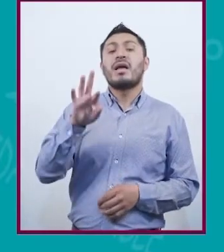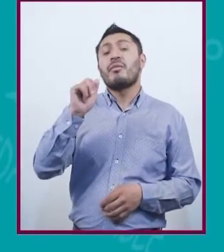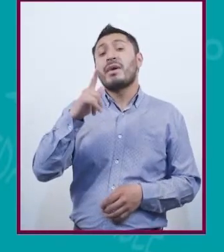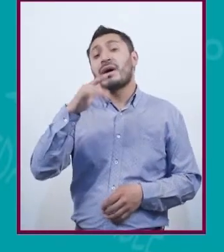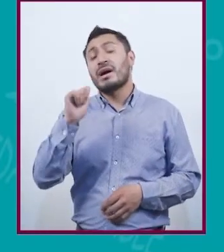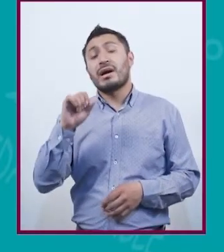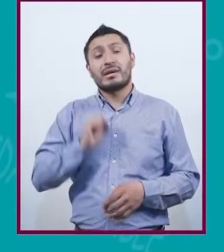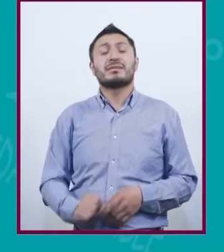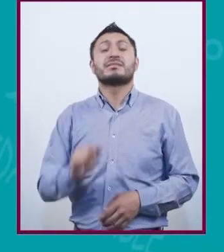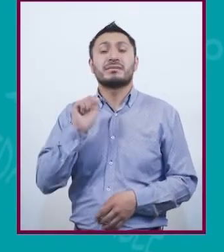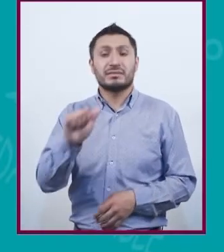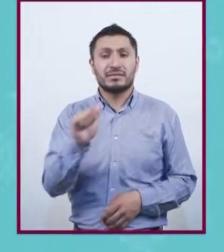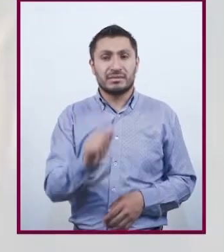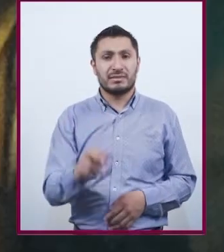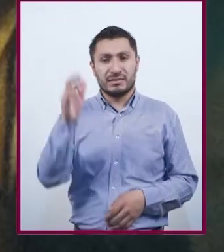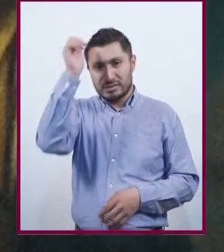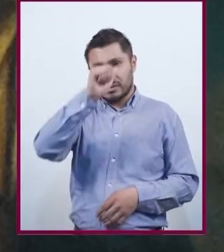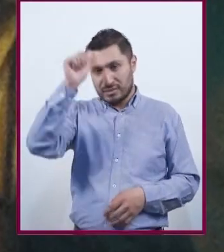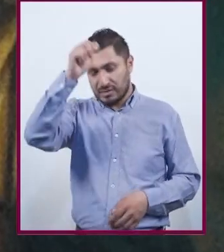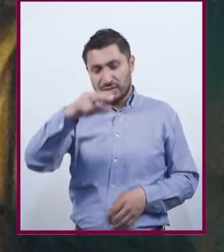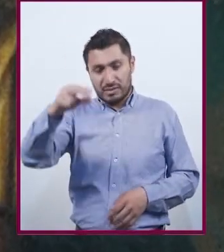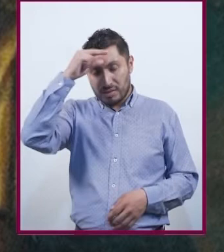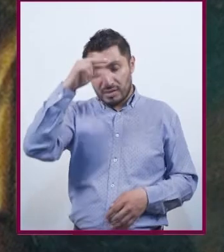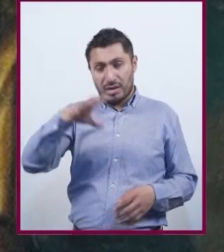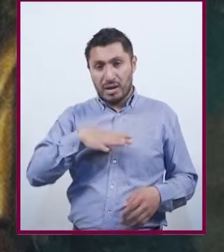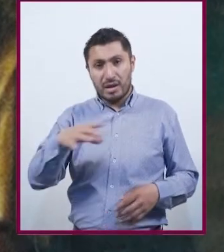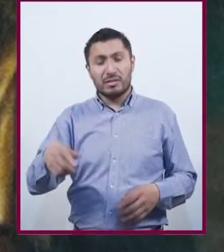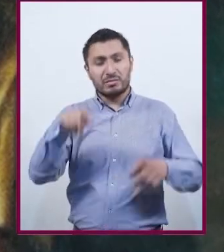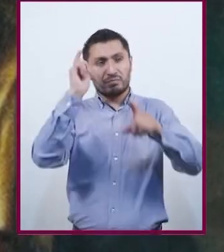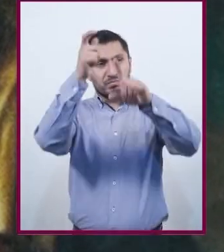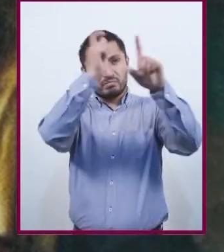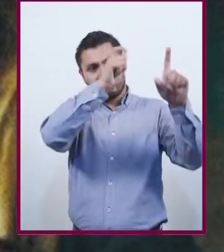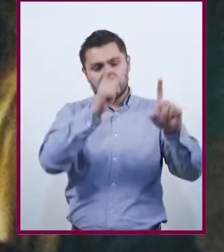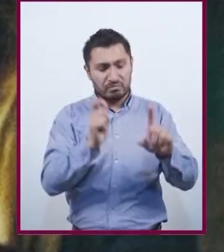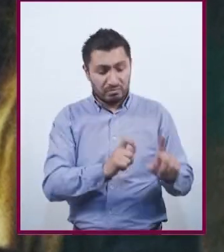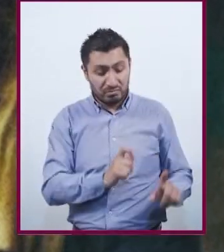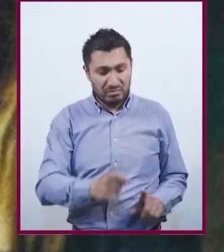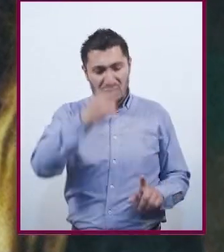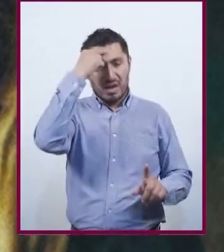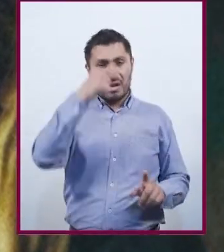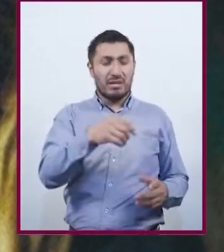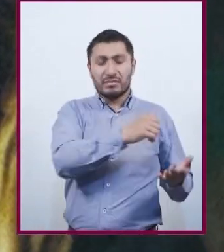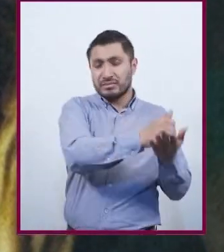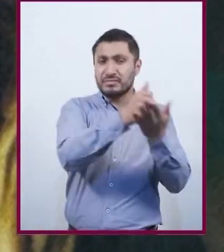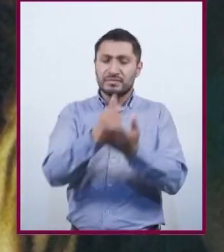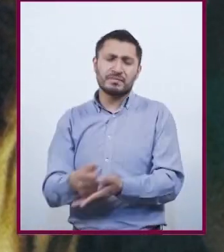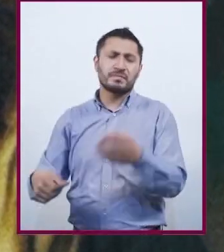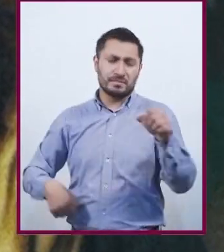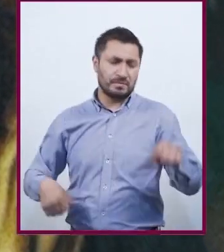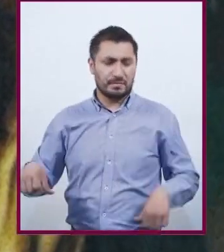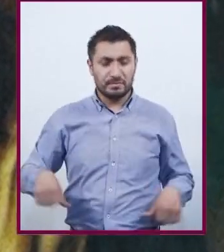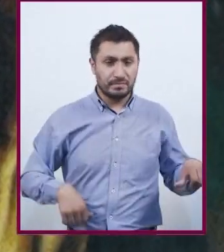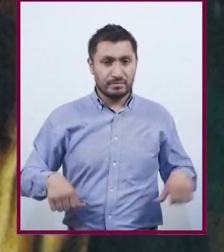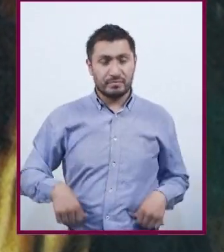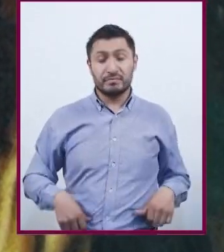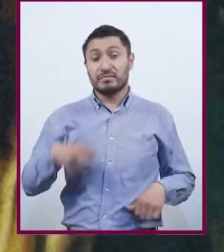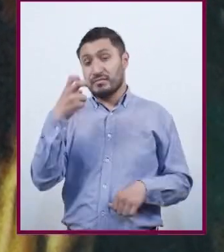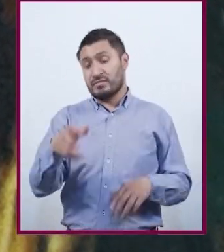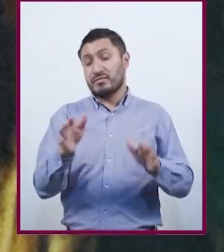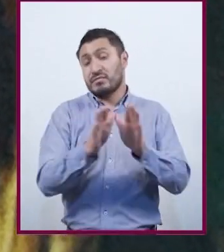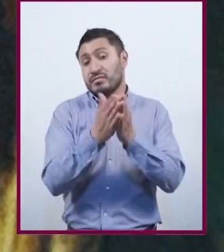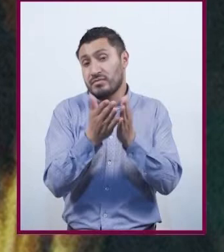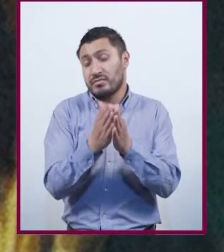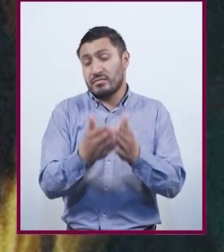Meyrink. En la Praga del siglo XVI, un rabino sabio moldea una estatua de arcilla para que lo ayude en